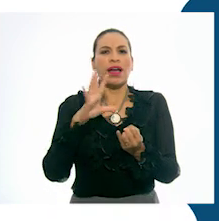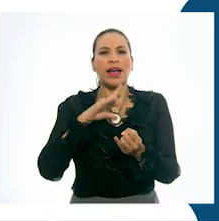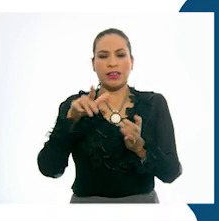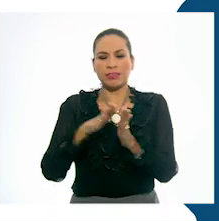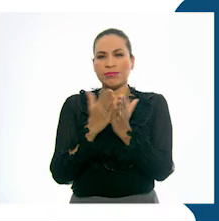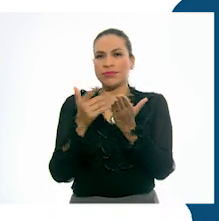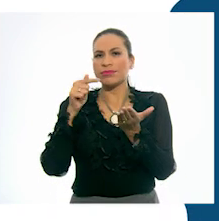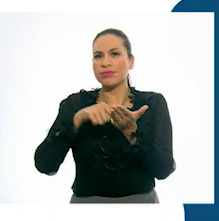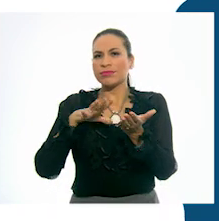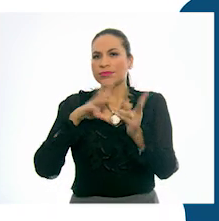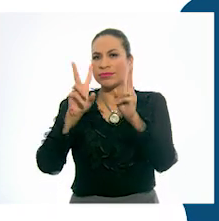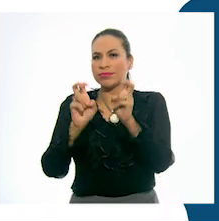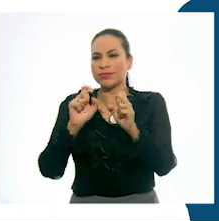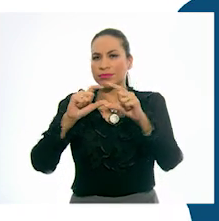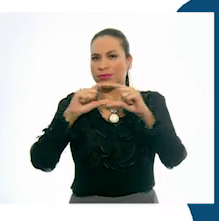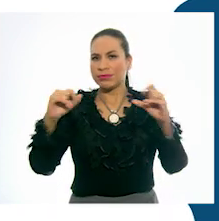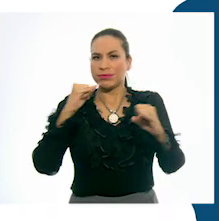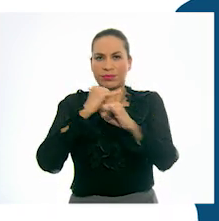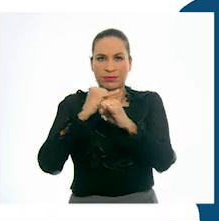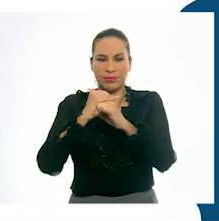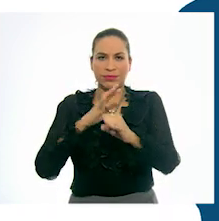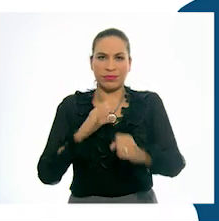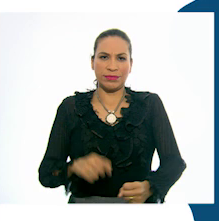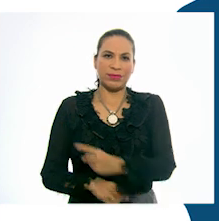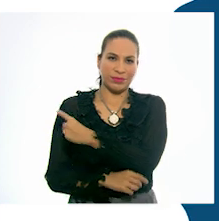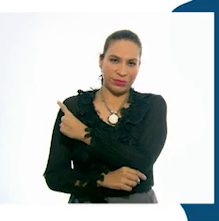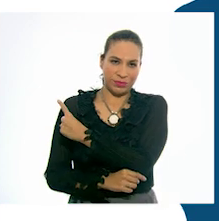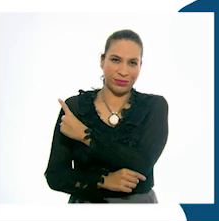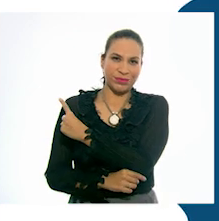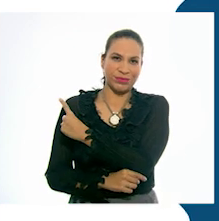los libros de texto en la página